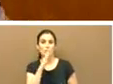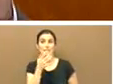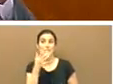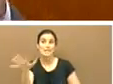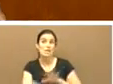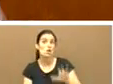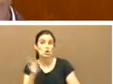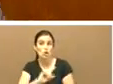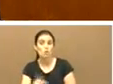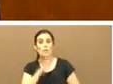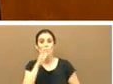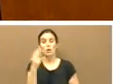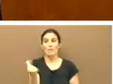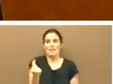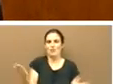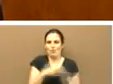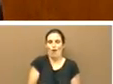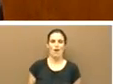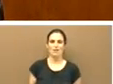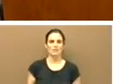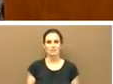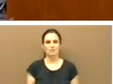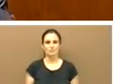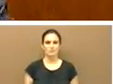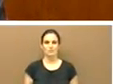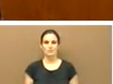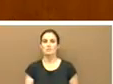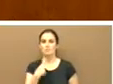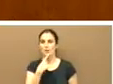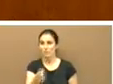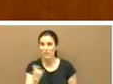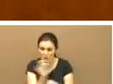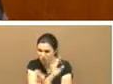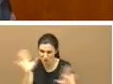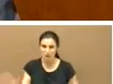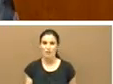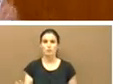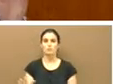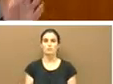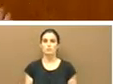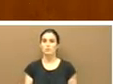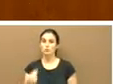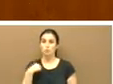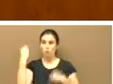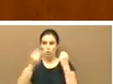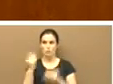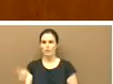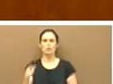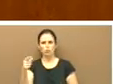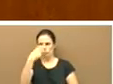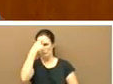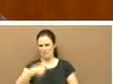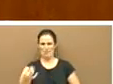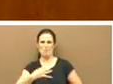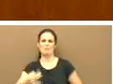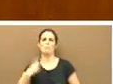posibilidades económicas de hacerlo. Para decirlo en Román Paladino, no creo que ustedes lo hagan de forma consciente,